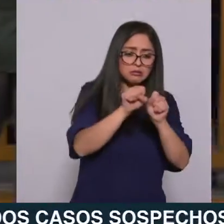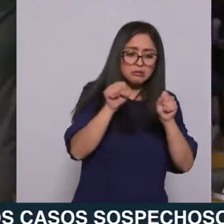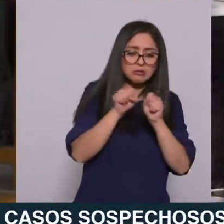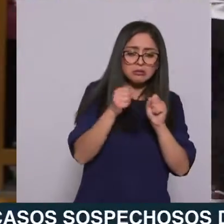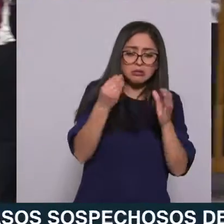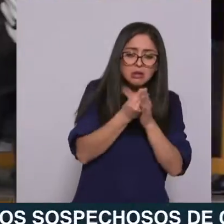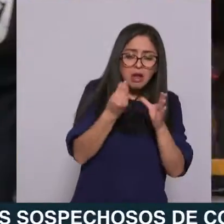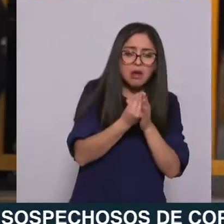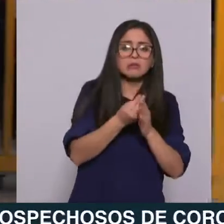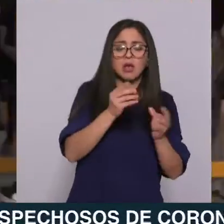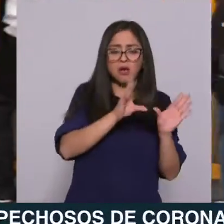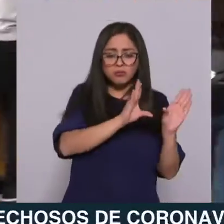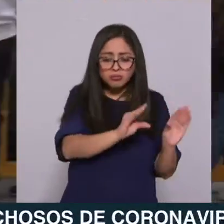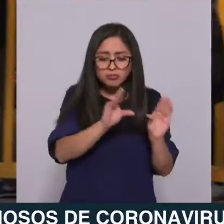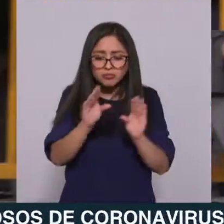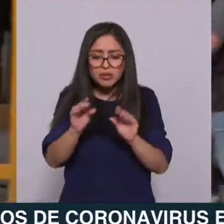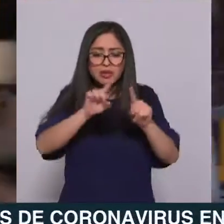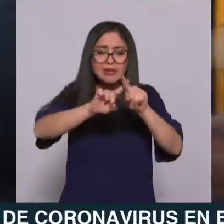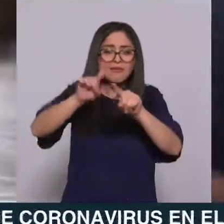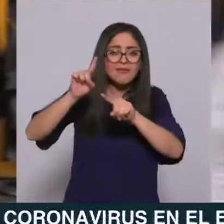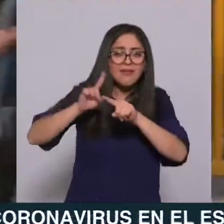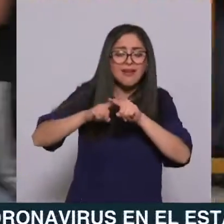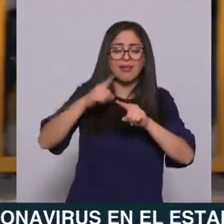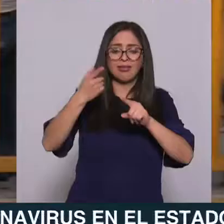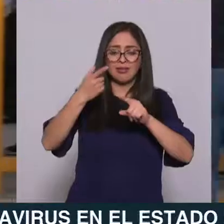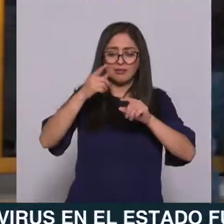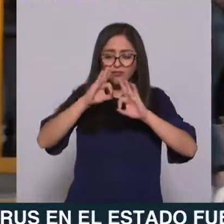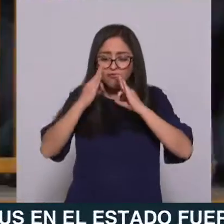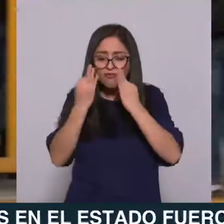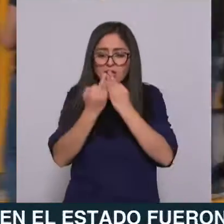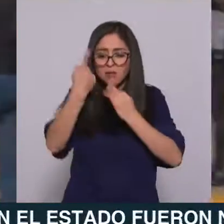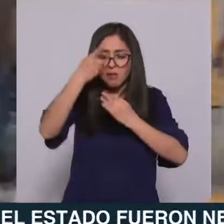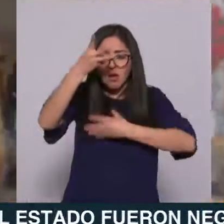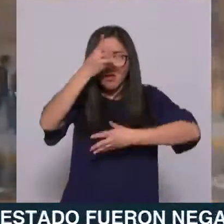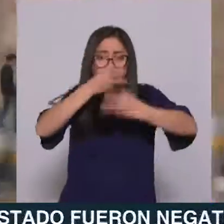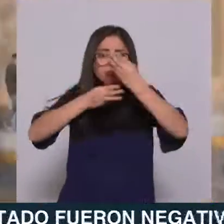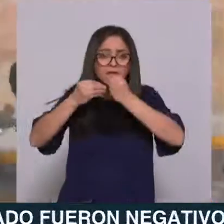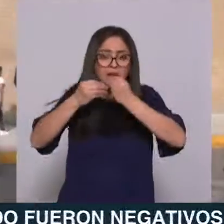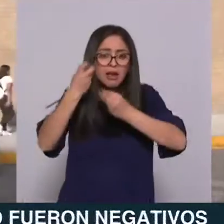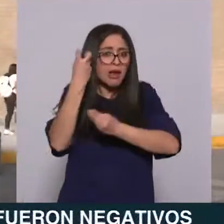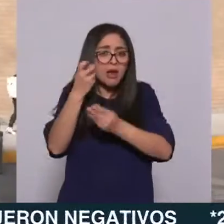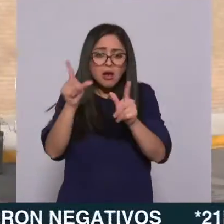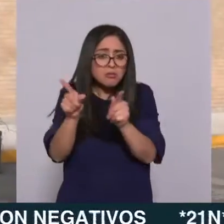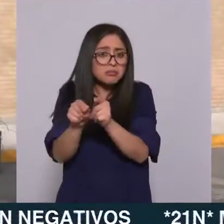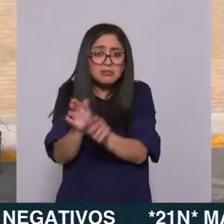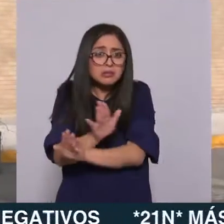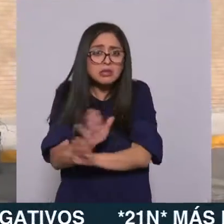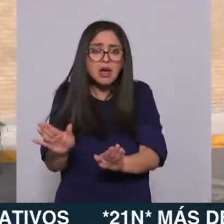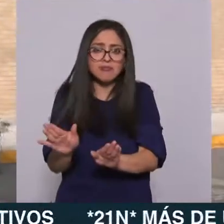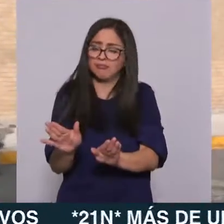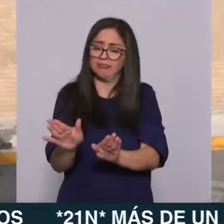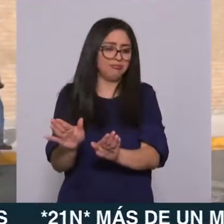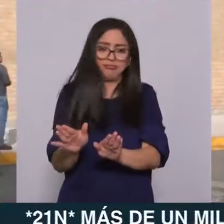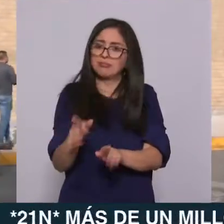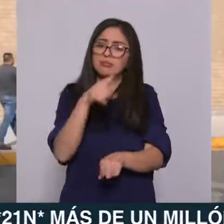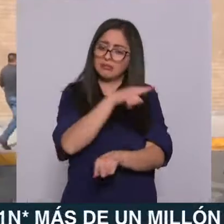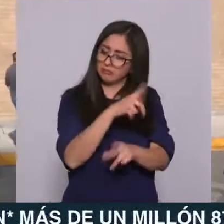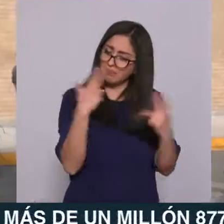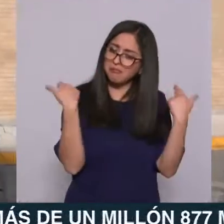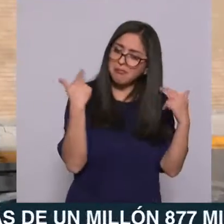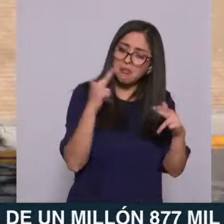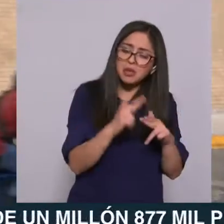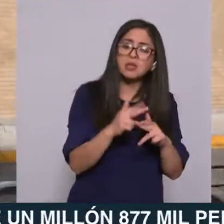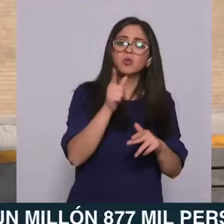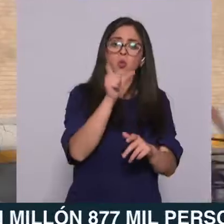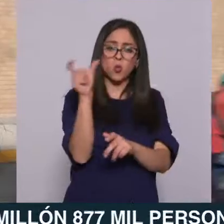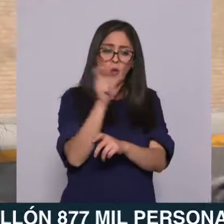vayan desarrollando estos procesos cognitivos. También significa el poder comentar con ellos,